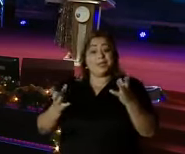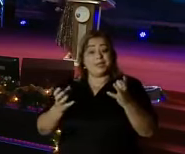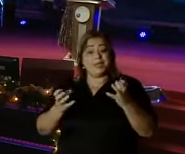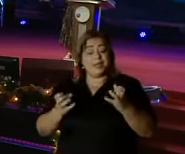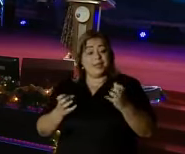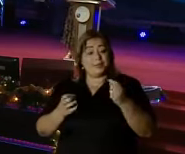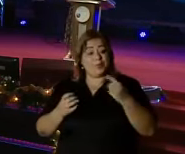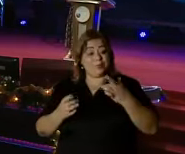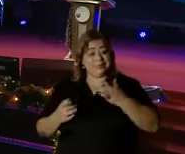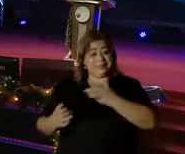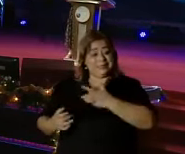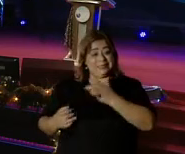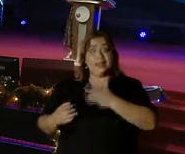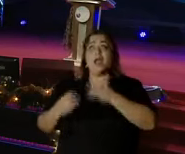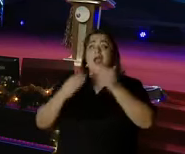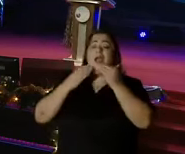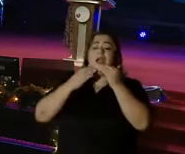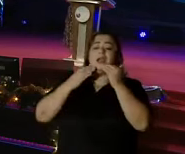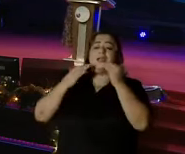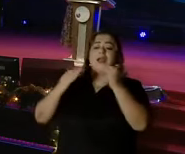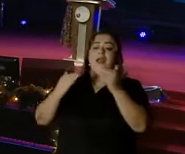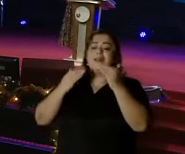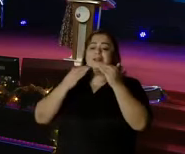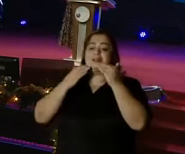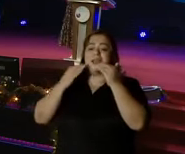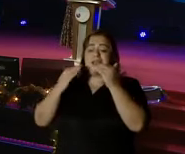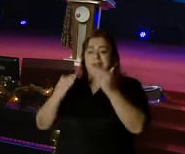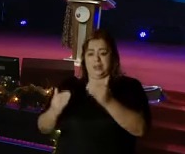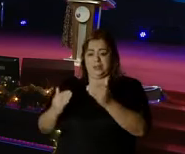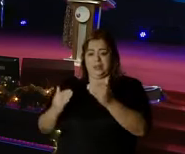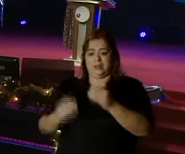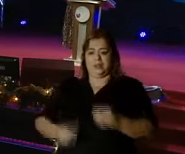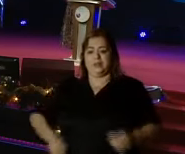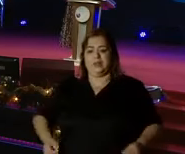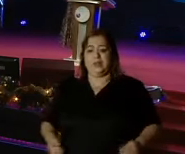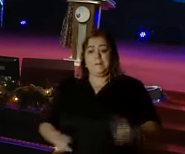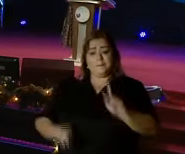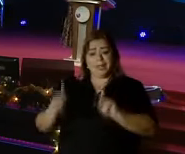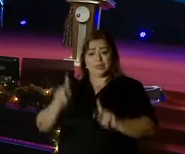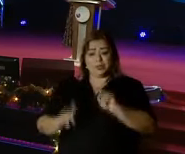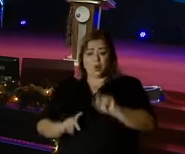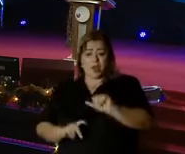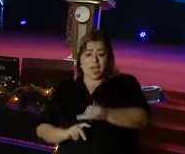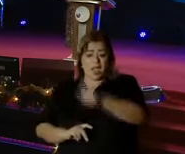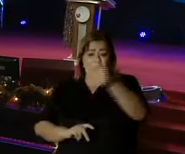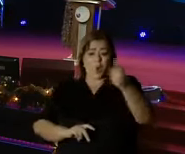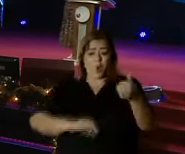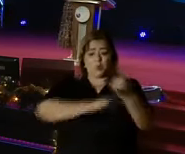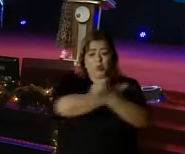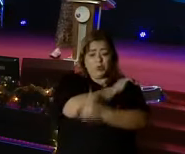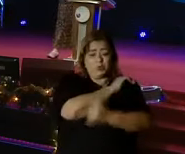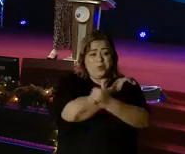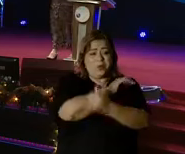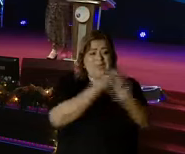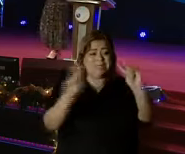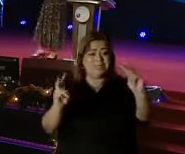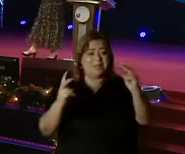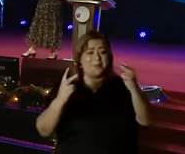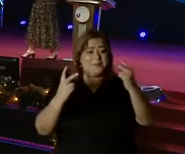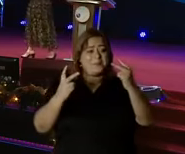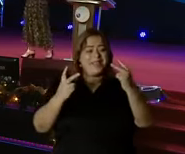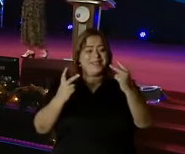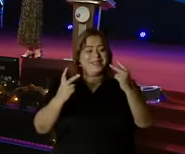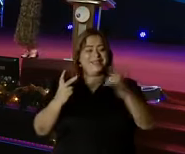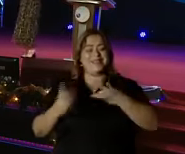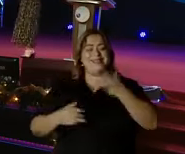todo corazón a todos esos hermanos que no vienen a la casa, son de otros países, pero ellos se sienten parte nuestra y